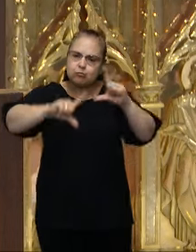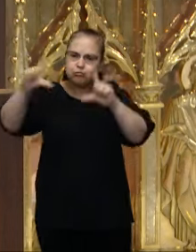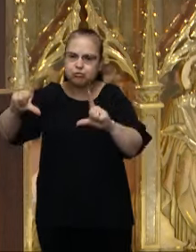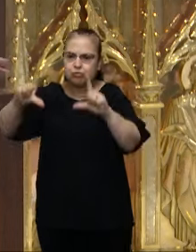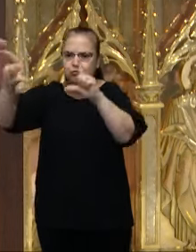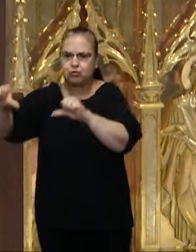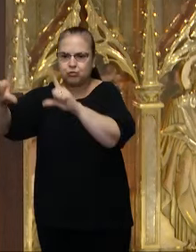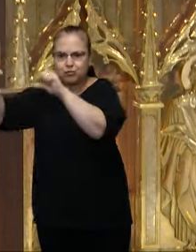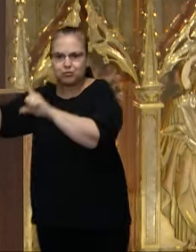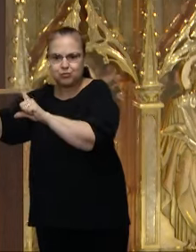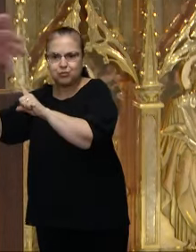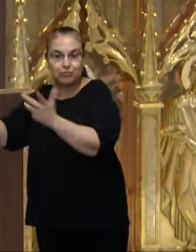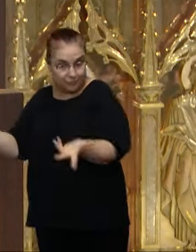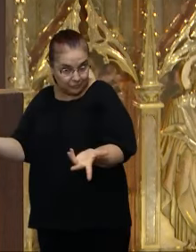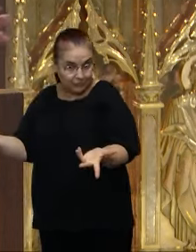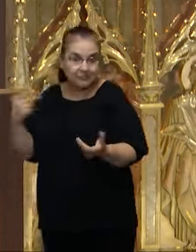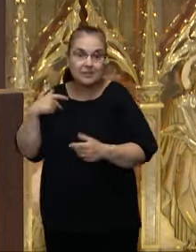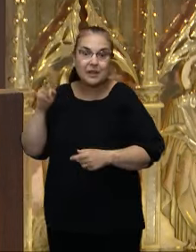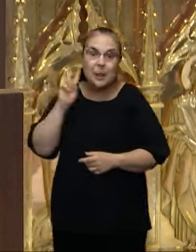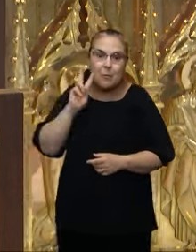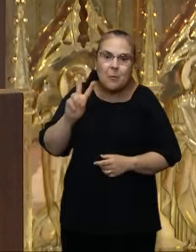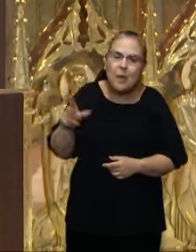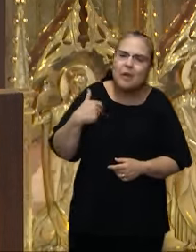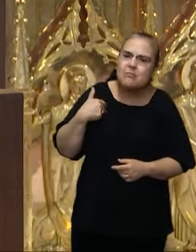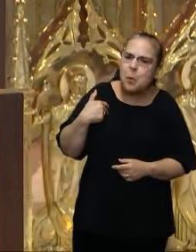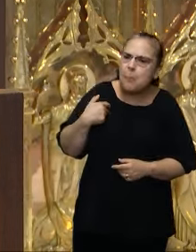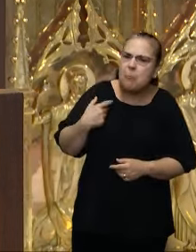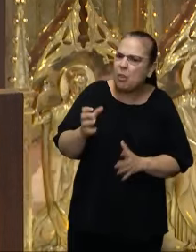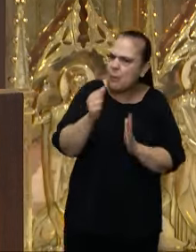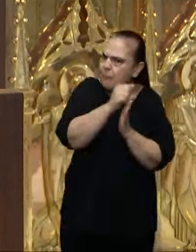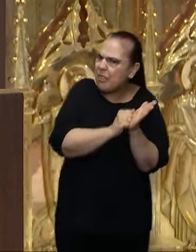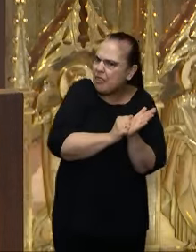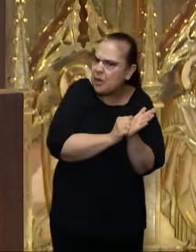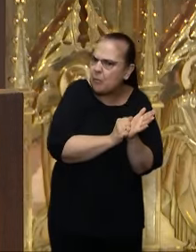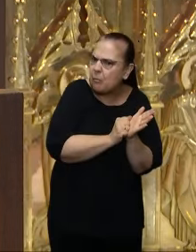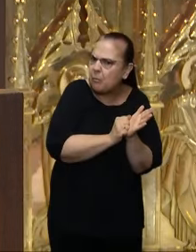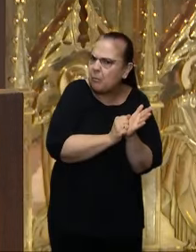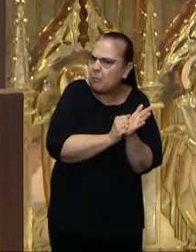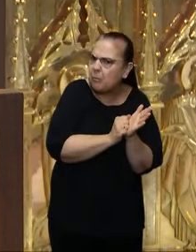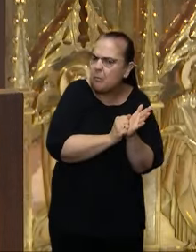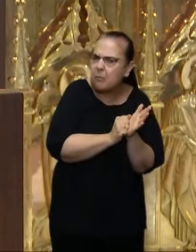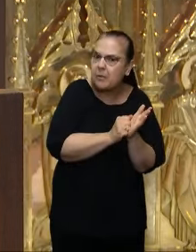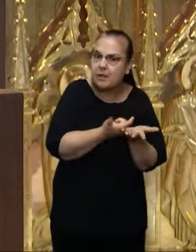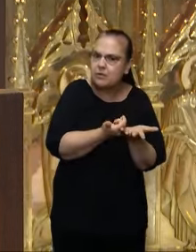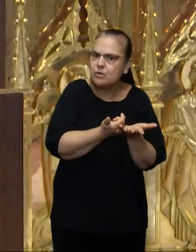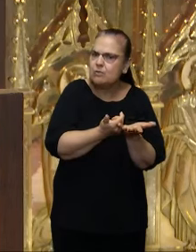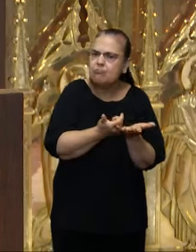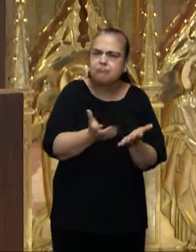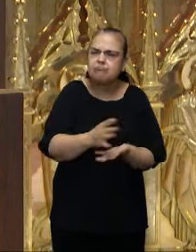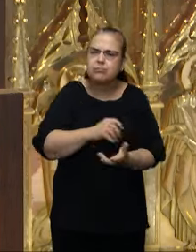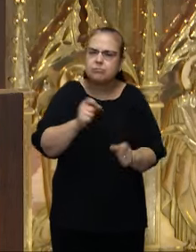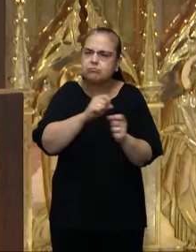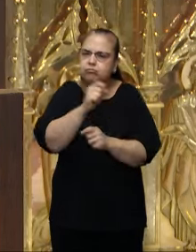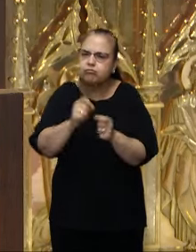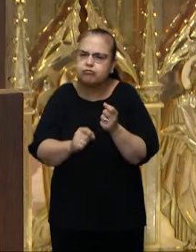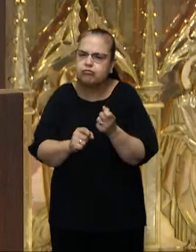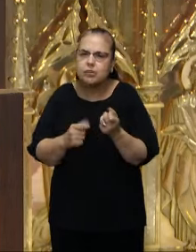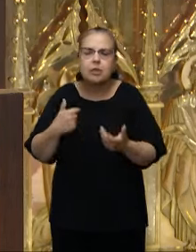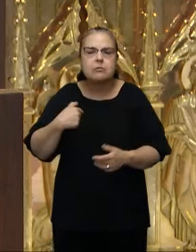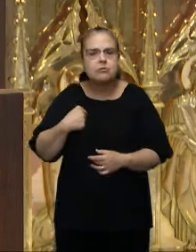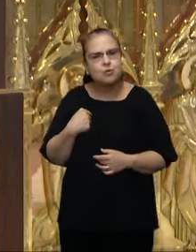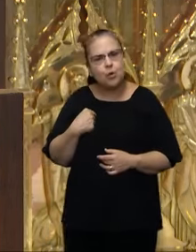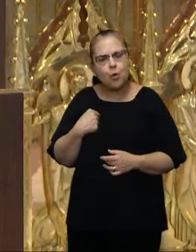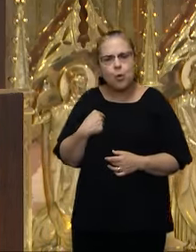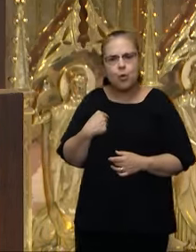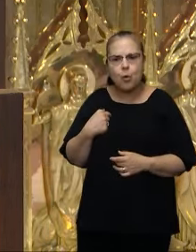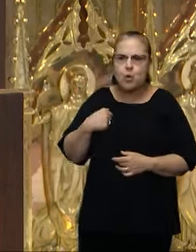eso, pozos, un montón de pozos vacíos, y todos con esa interrogante, preguntándose, ¿y yo para